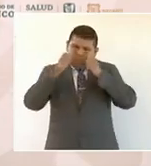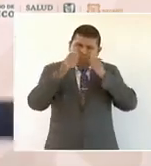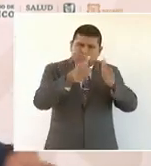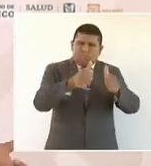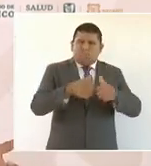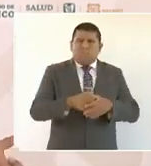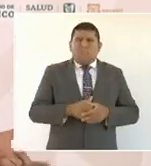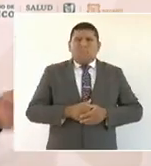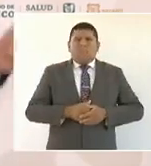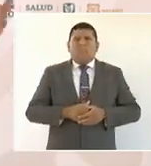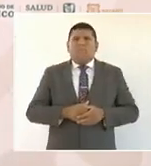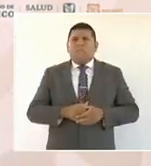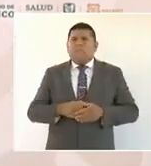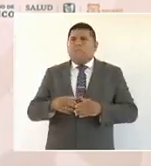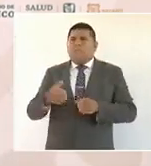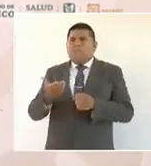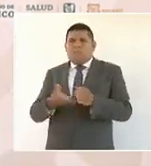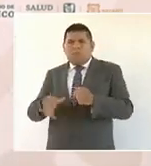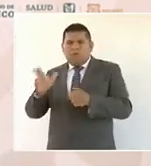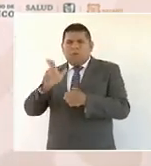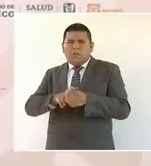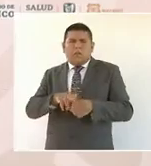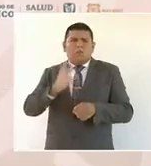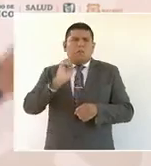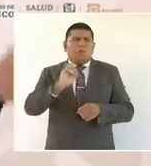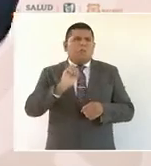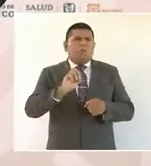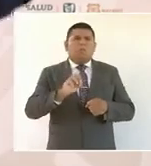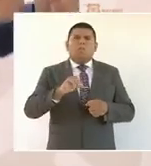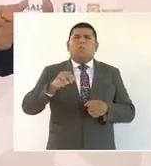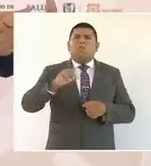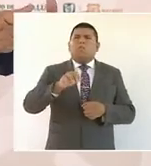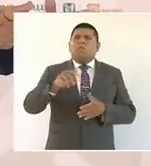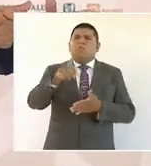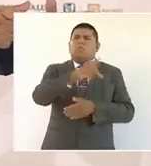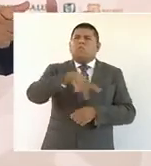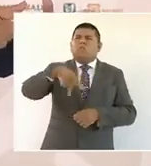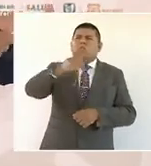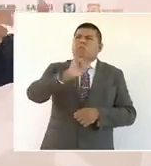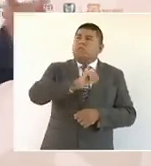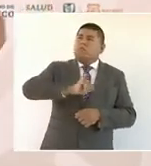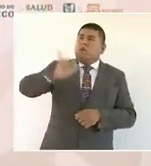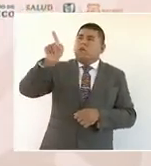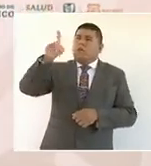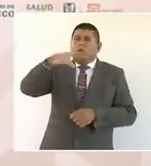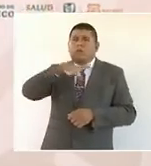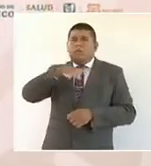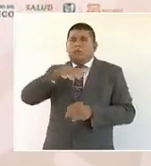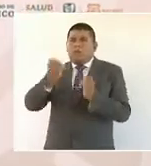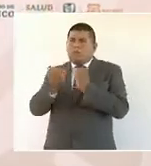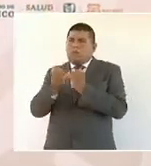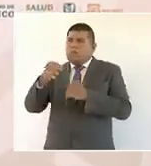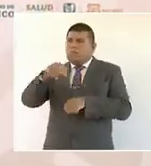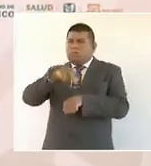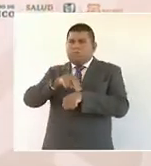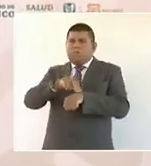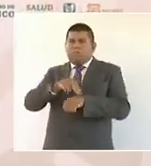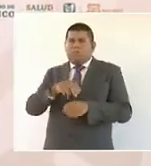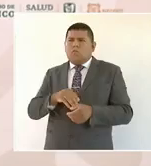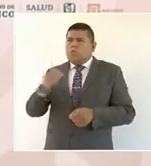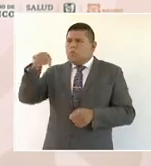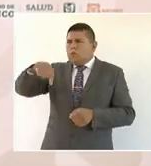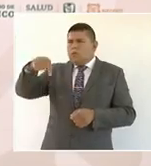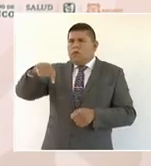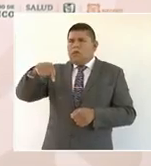ya sea un centro de salud, una unidad médica rural y el hospital como este, de segundo